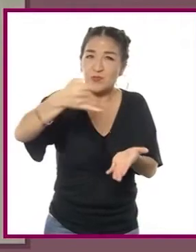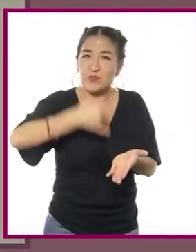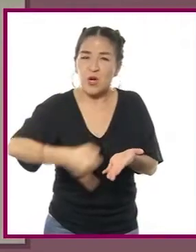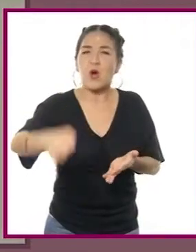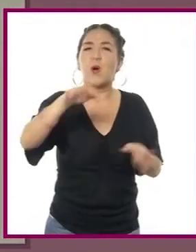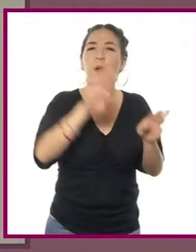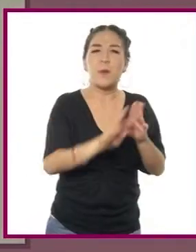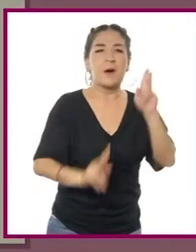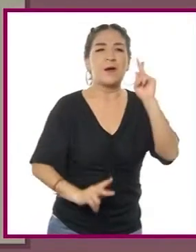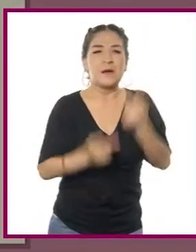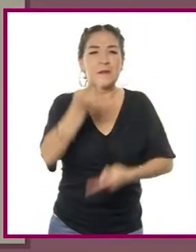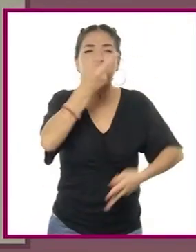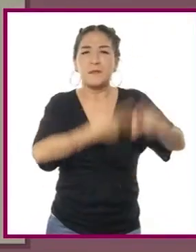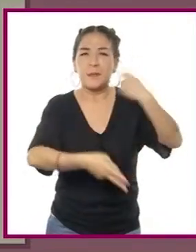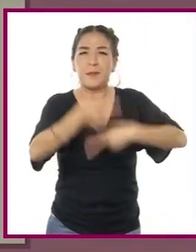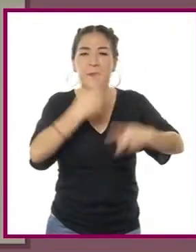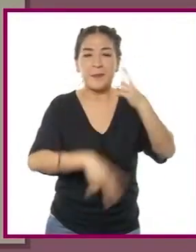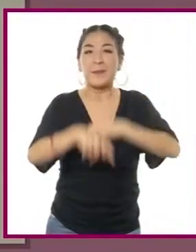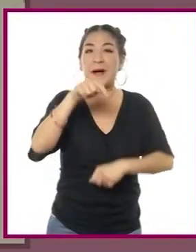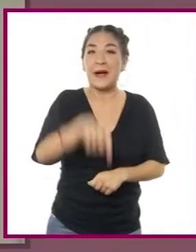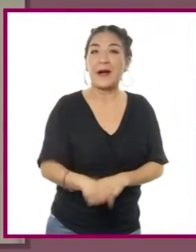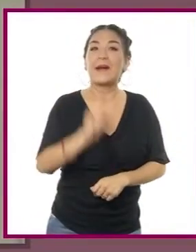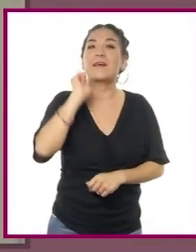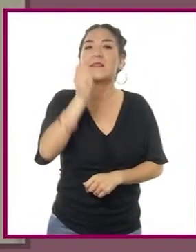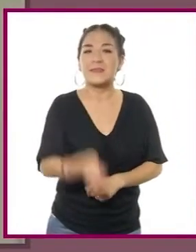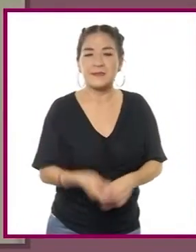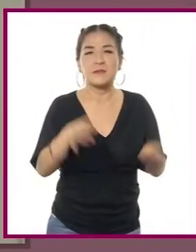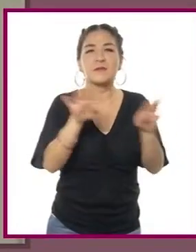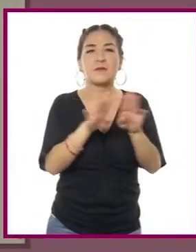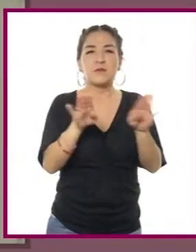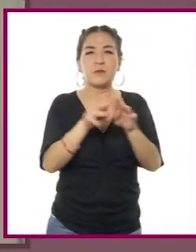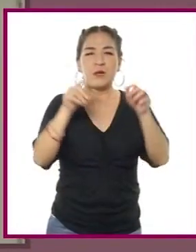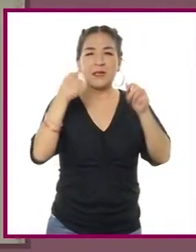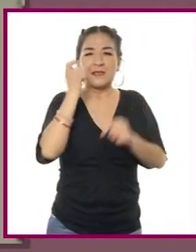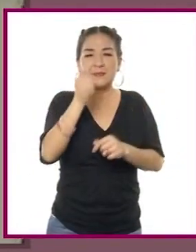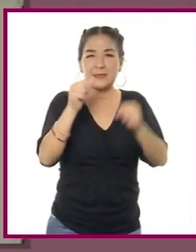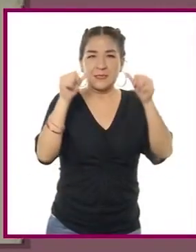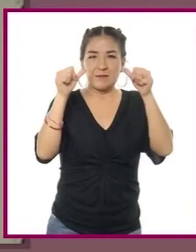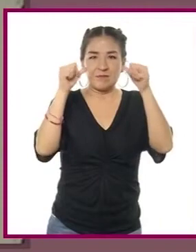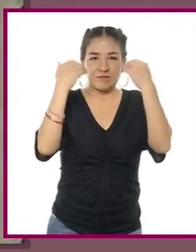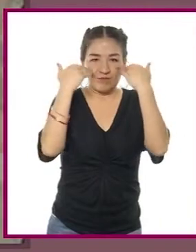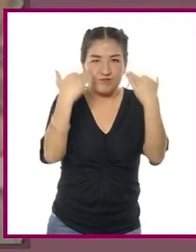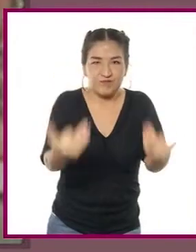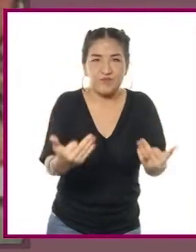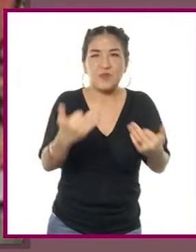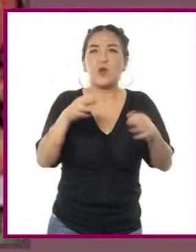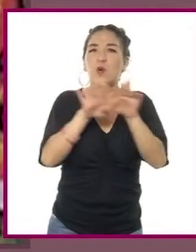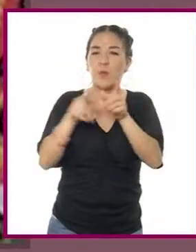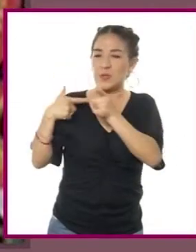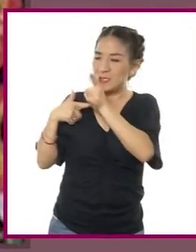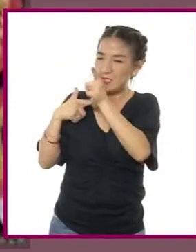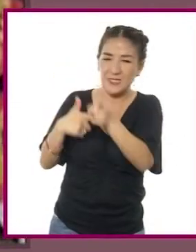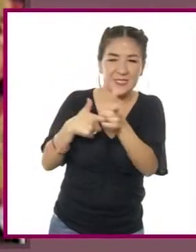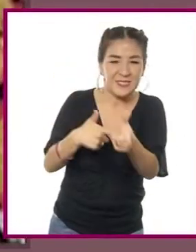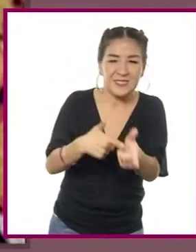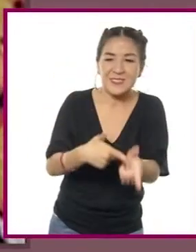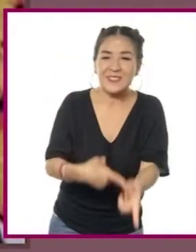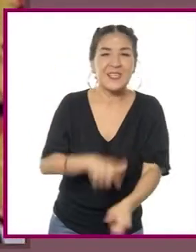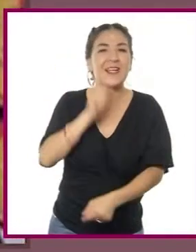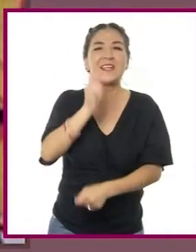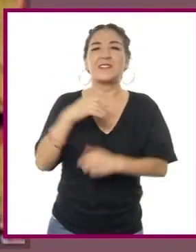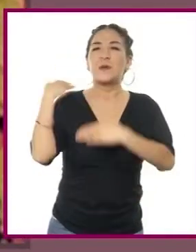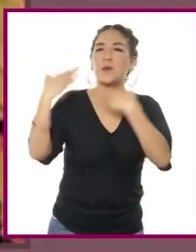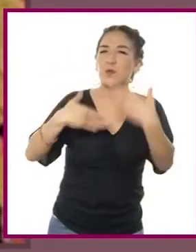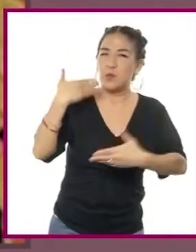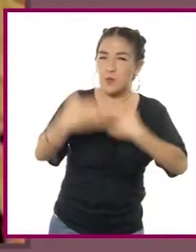subsistencia, que por otra parte es un testimonio de una continuidad, puesto que la